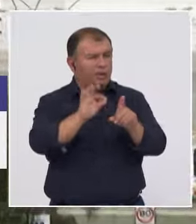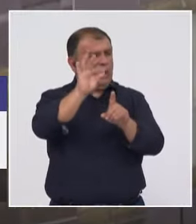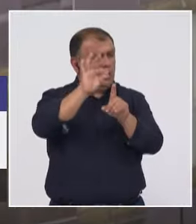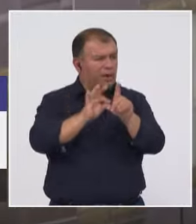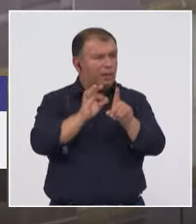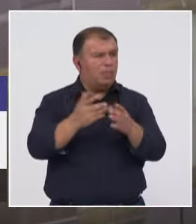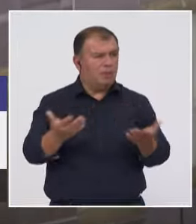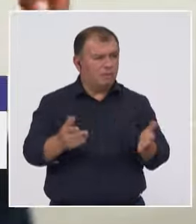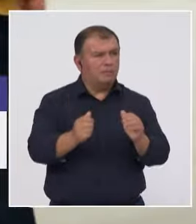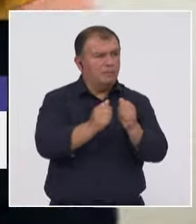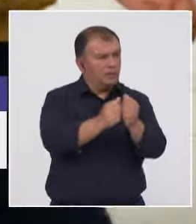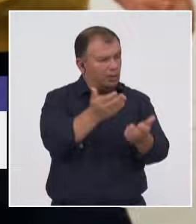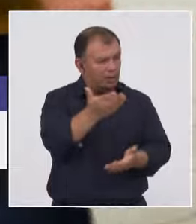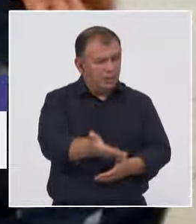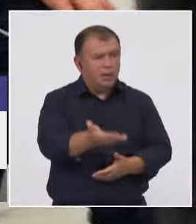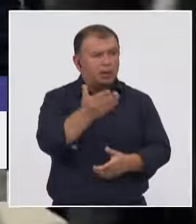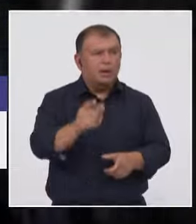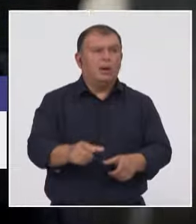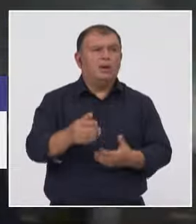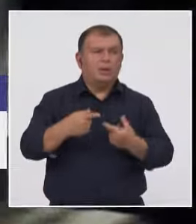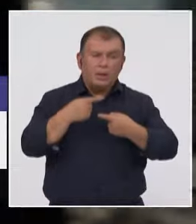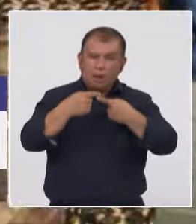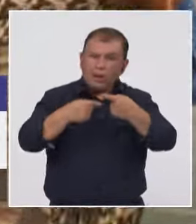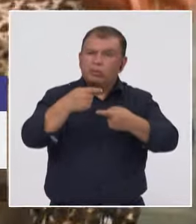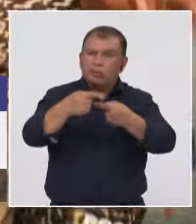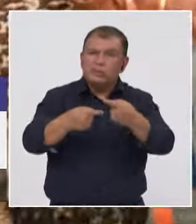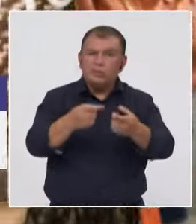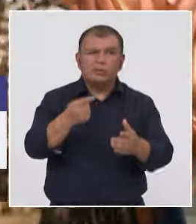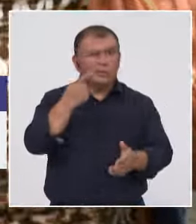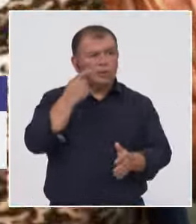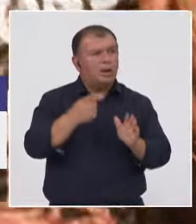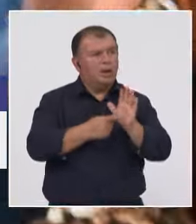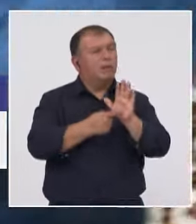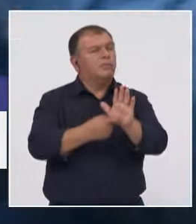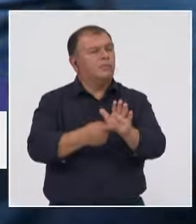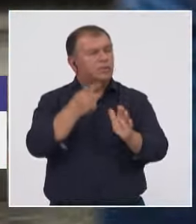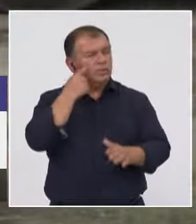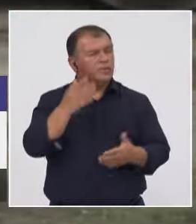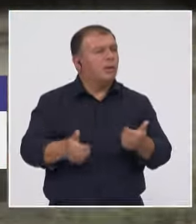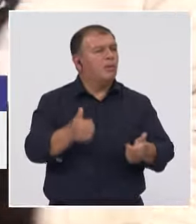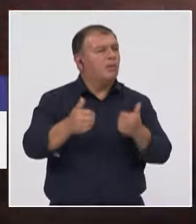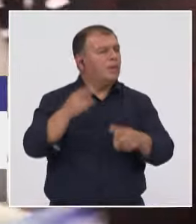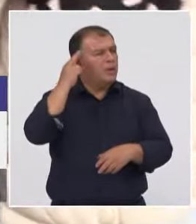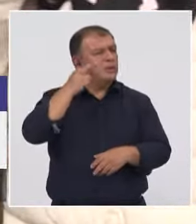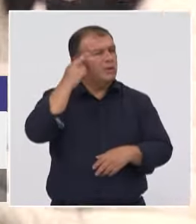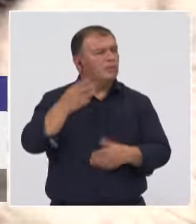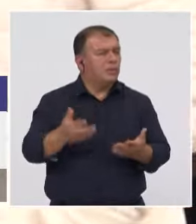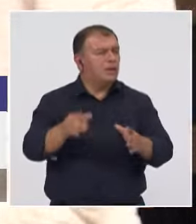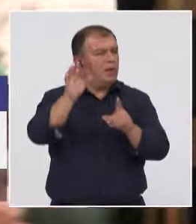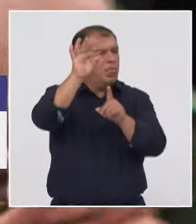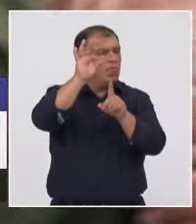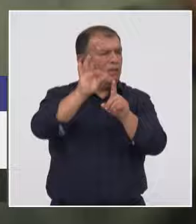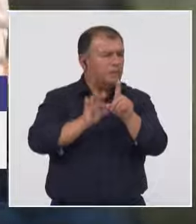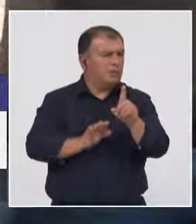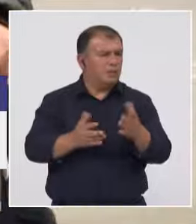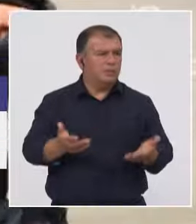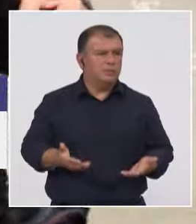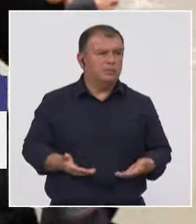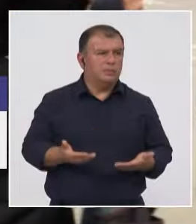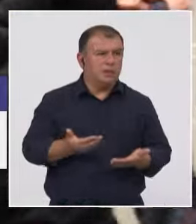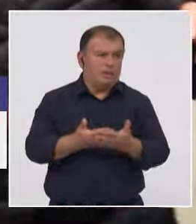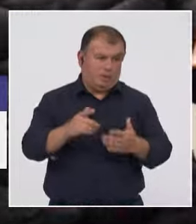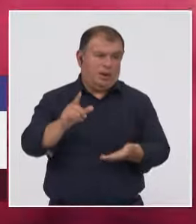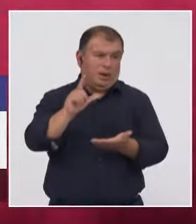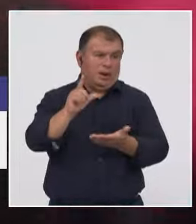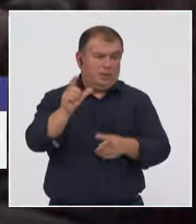acompaña acá en el CENAMI esta especialista que nos va a dar a conocer cuál es el motivo por el cual la temperatura está tan baja. Bueno, para